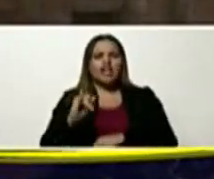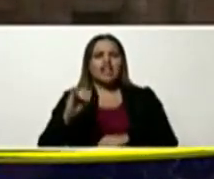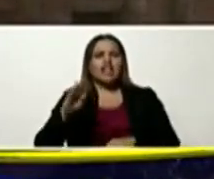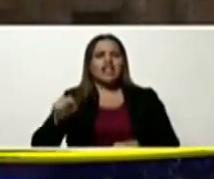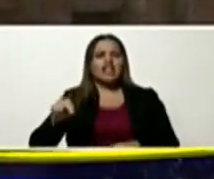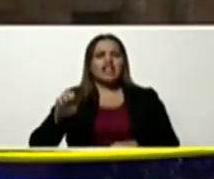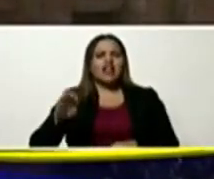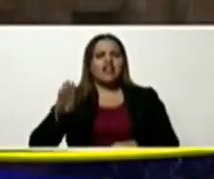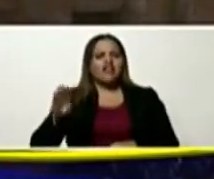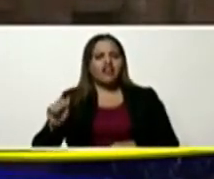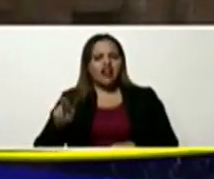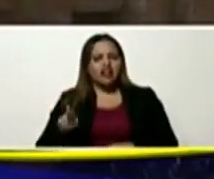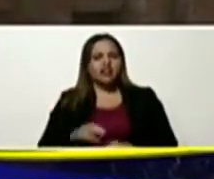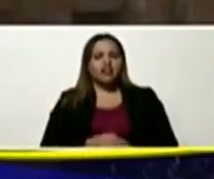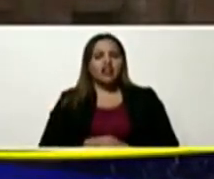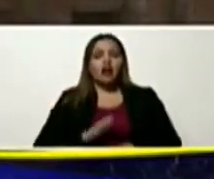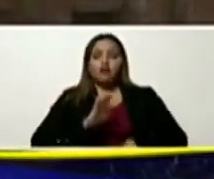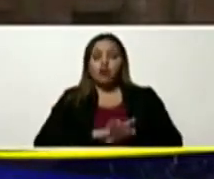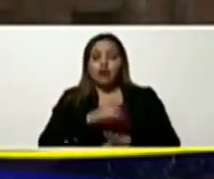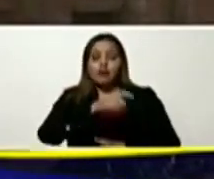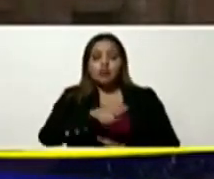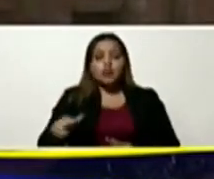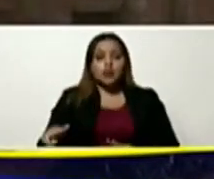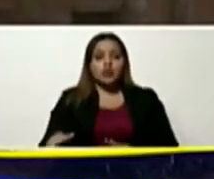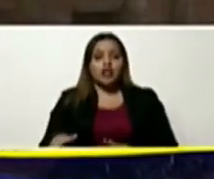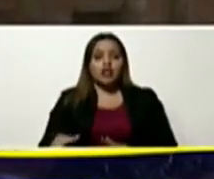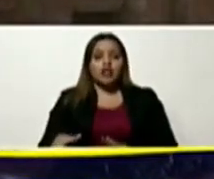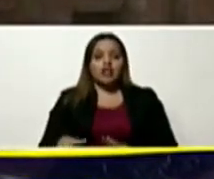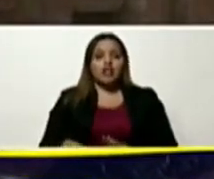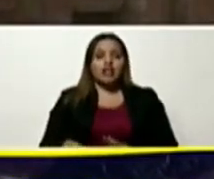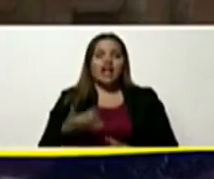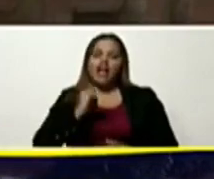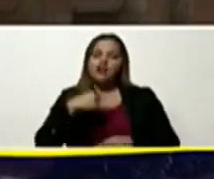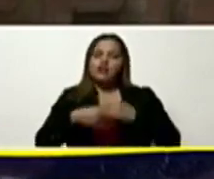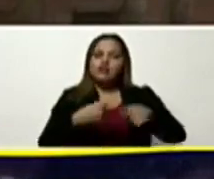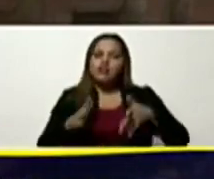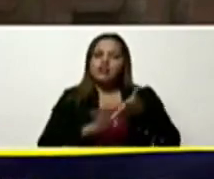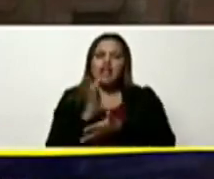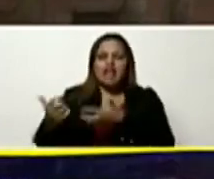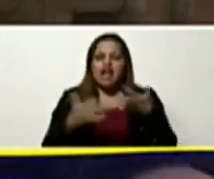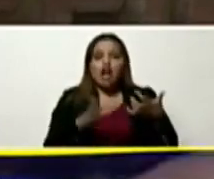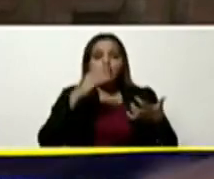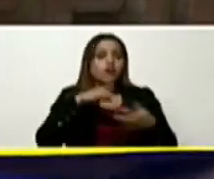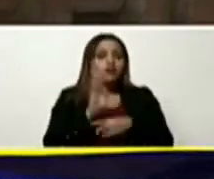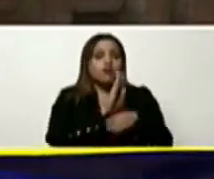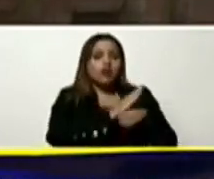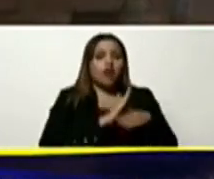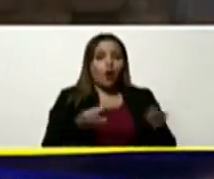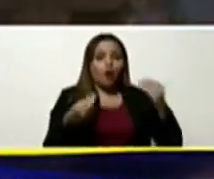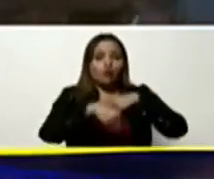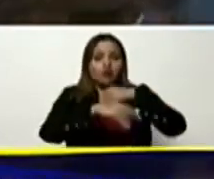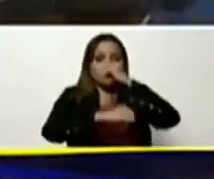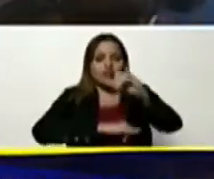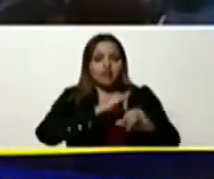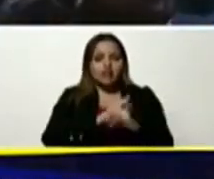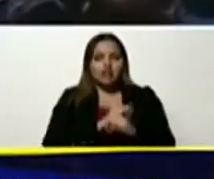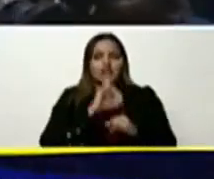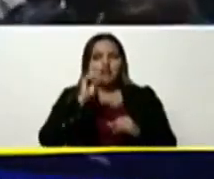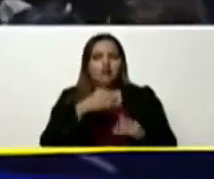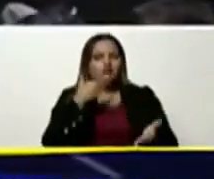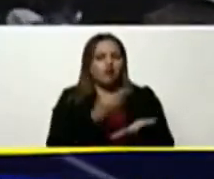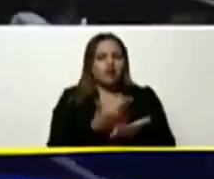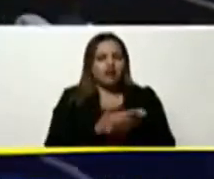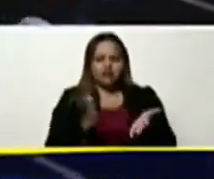víctimas de estas nuevas formas de guerra no están protegidas por los convenios internacionales. Propongo también, presidente, que ese caso